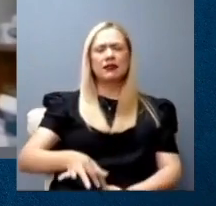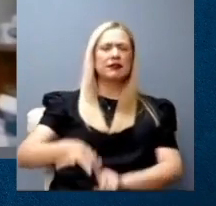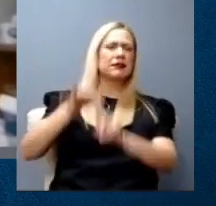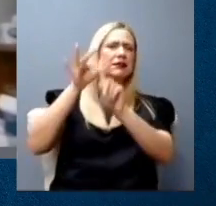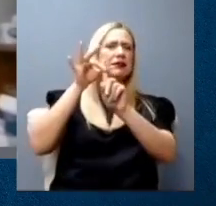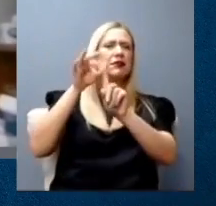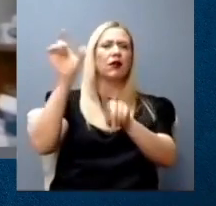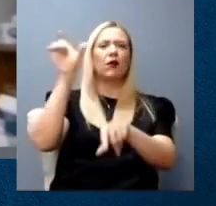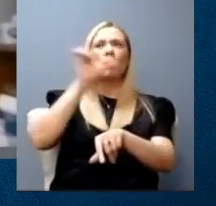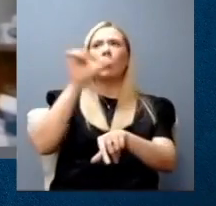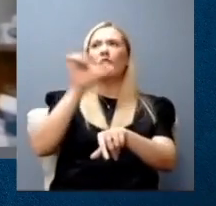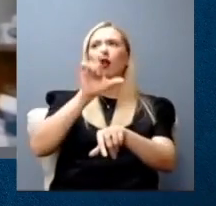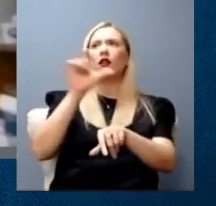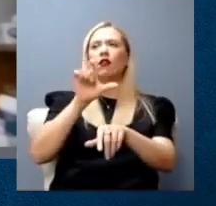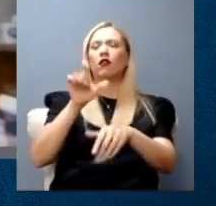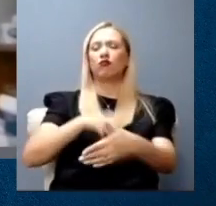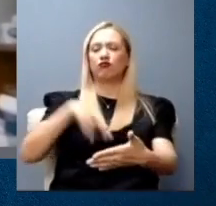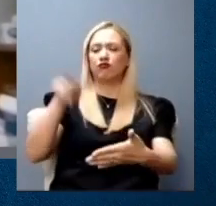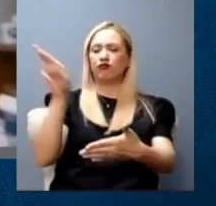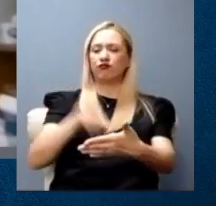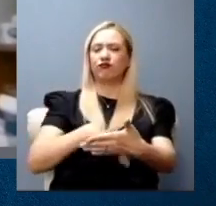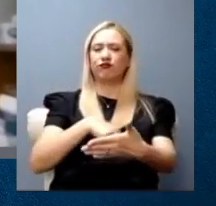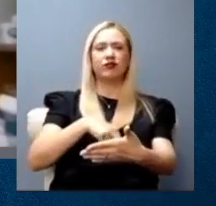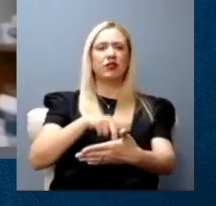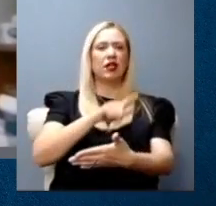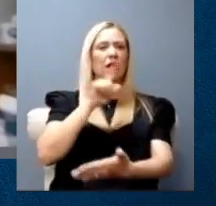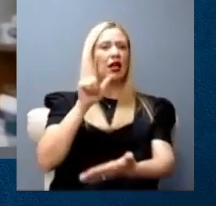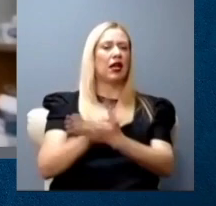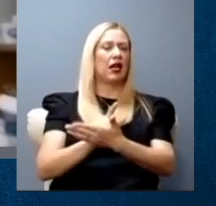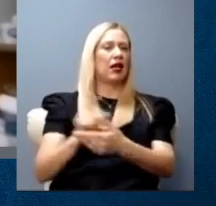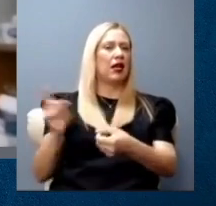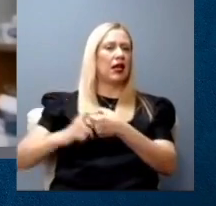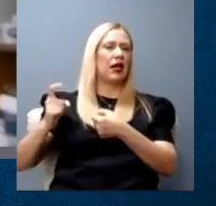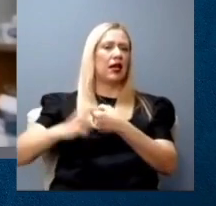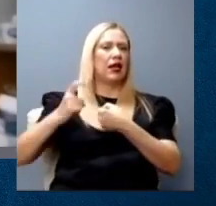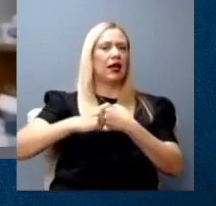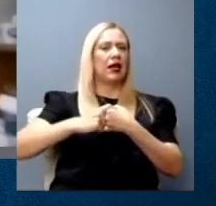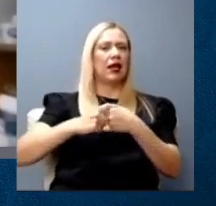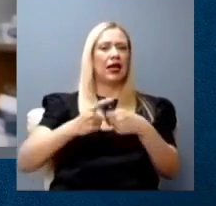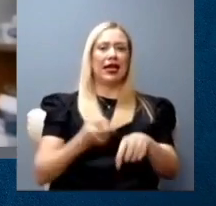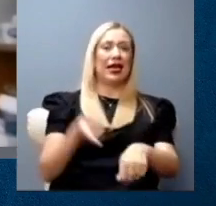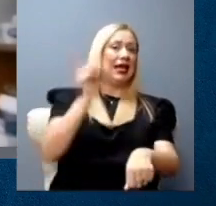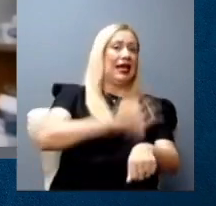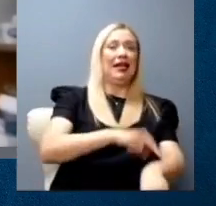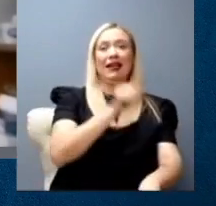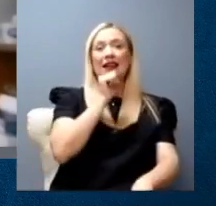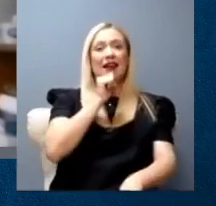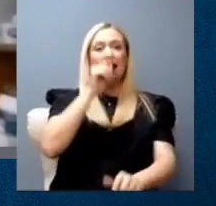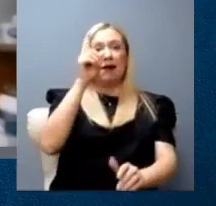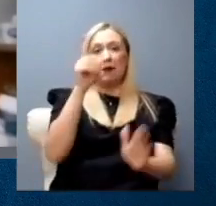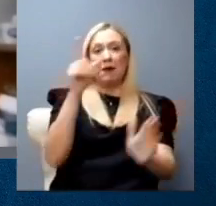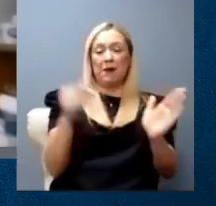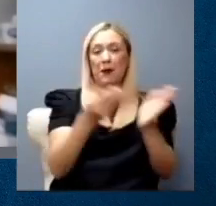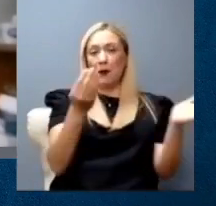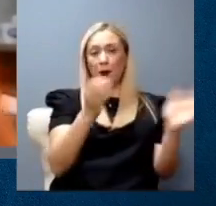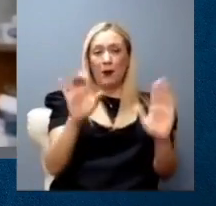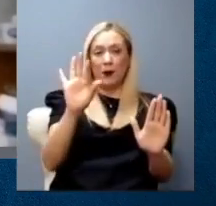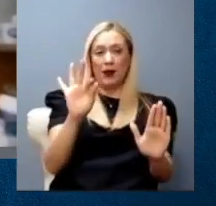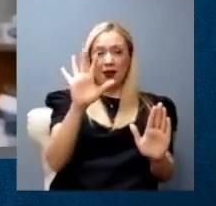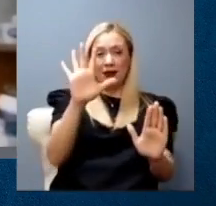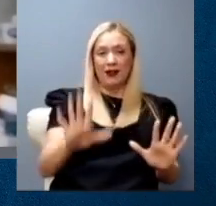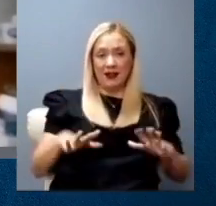una declaración que incluso es anterior, por cuestión de meses, a la propia Declaración Universal de Derechos Humanos,